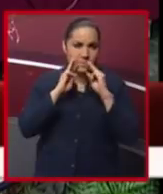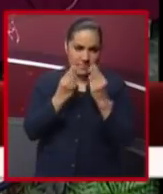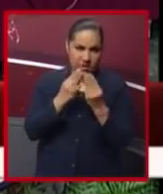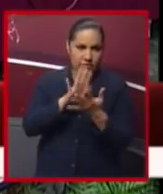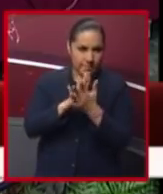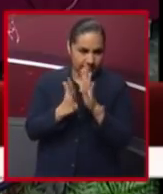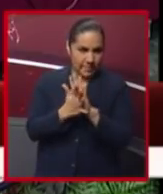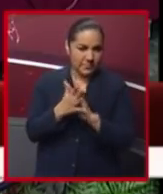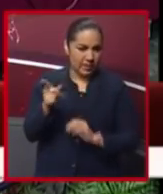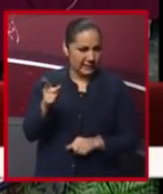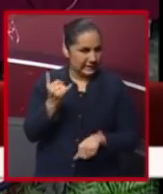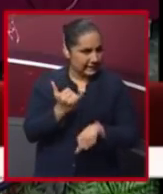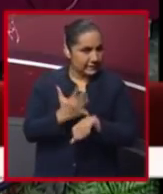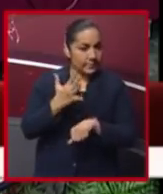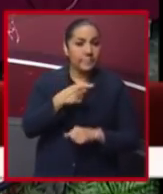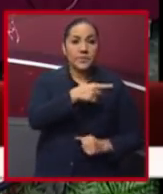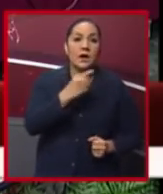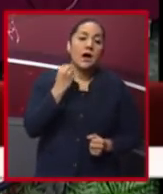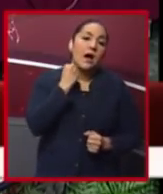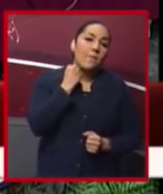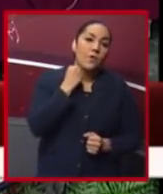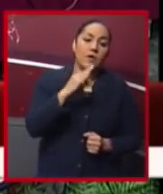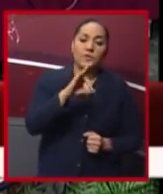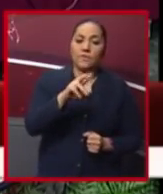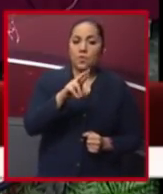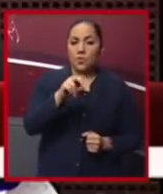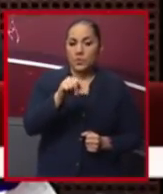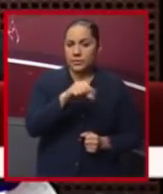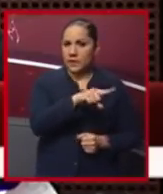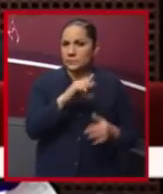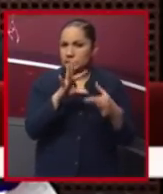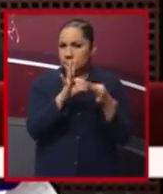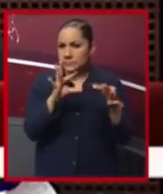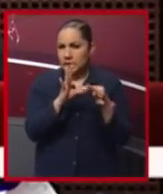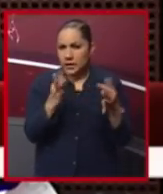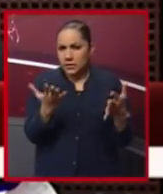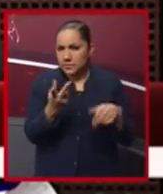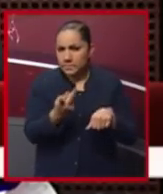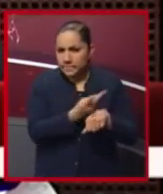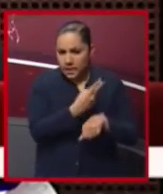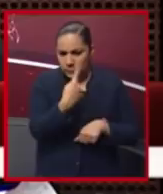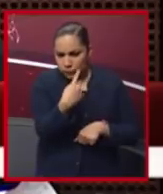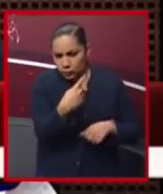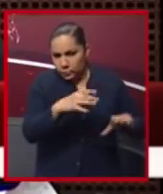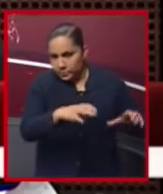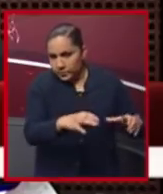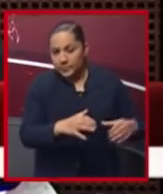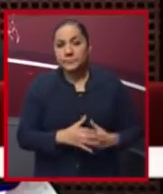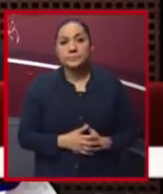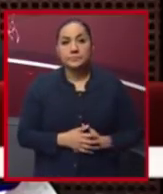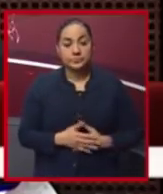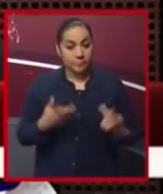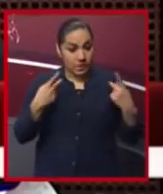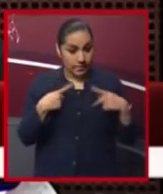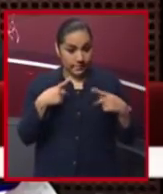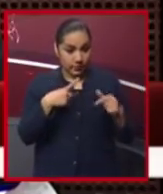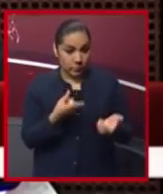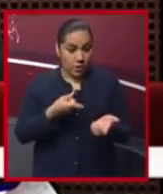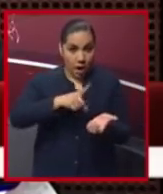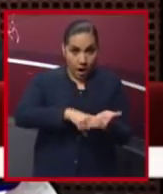Antonio Foronda explica el fenómeno. Las principales causas que originan los desplazamientos